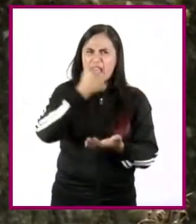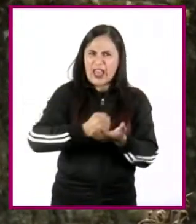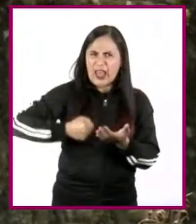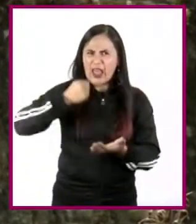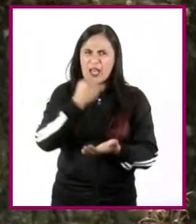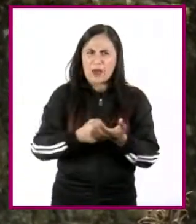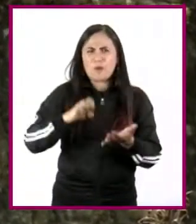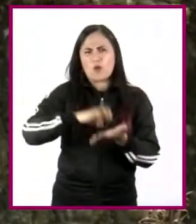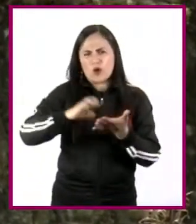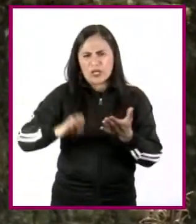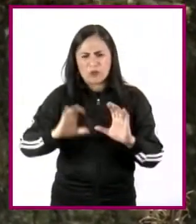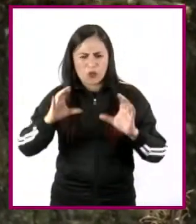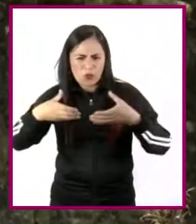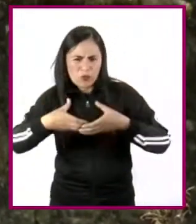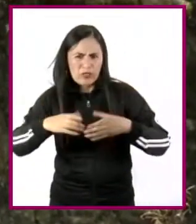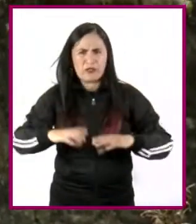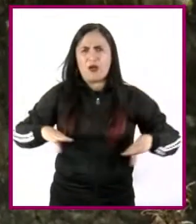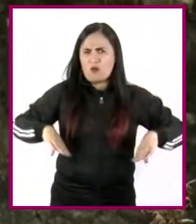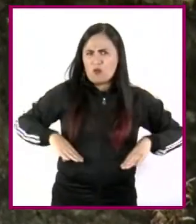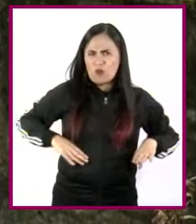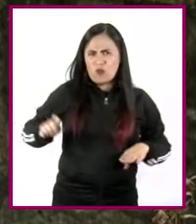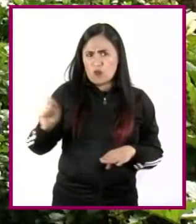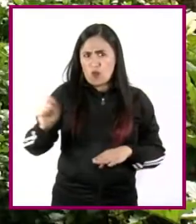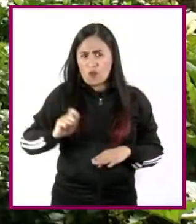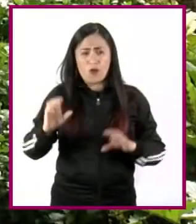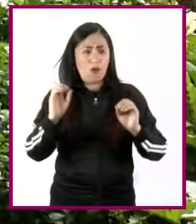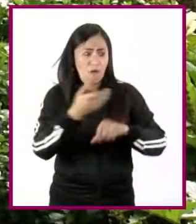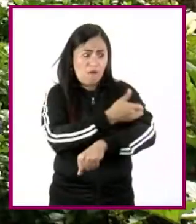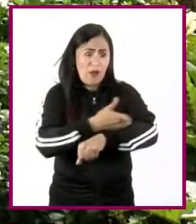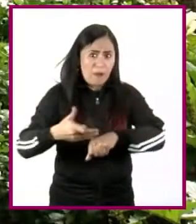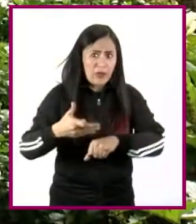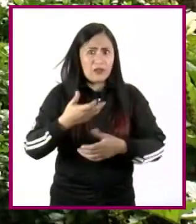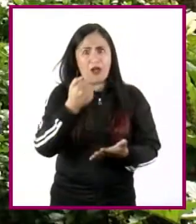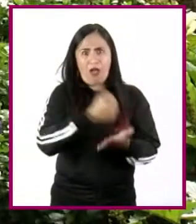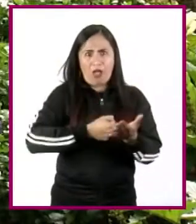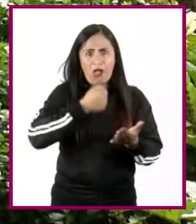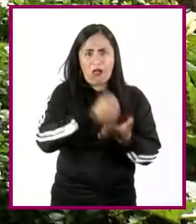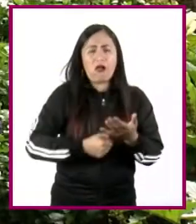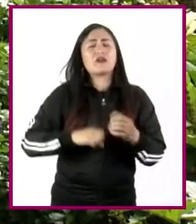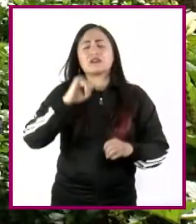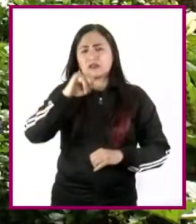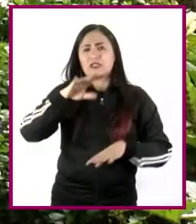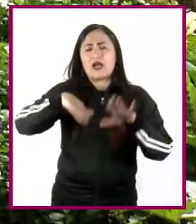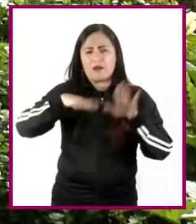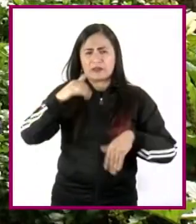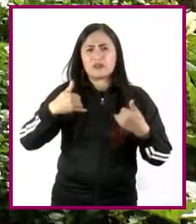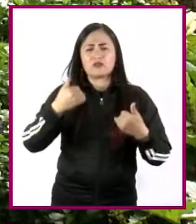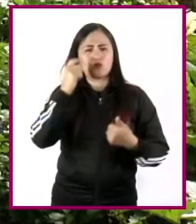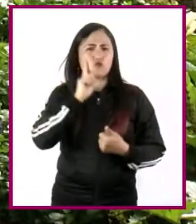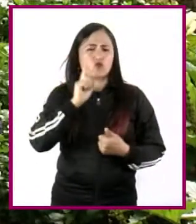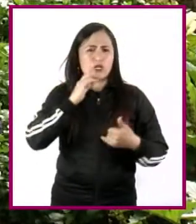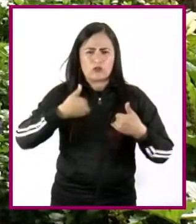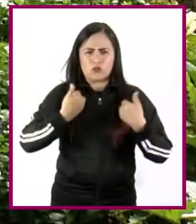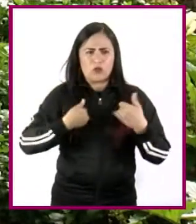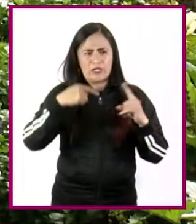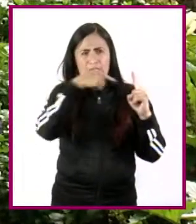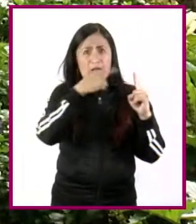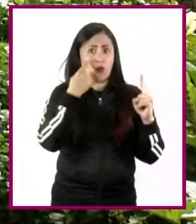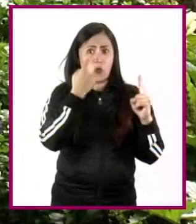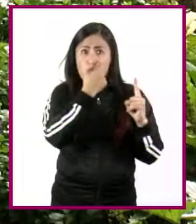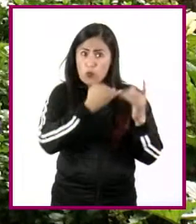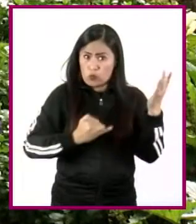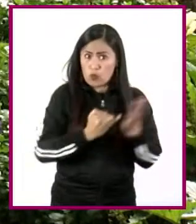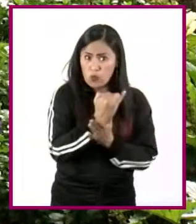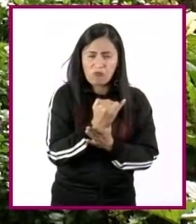la comunidad, su pareja o hasta su propia familia. A muchas adolescentes se les niega el poder tomar decisiones propias.